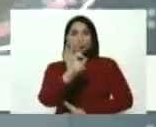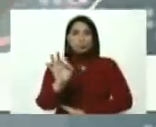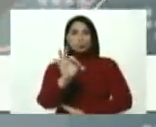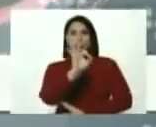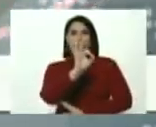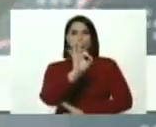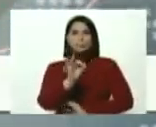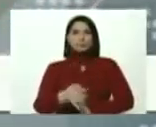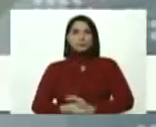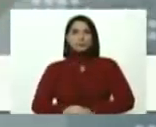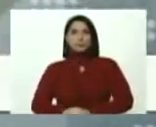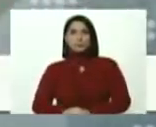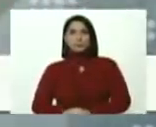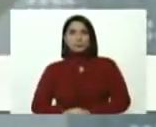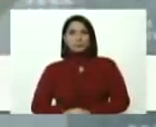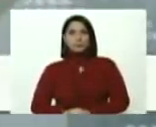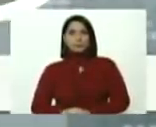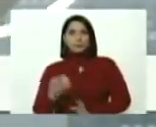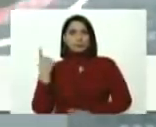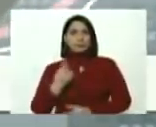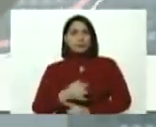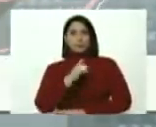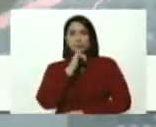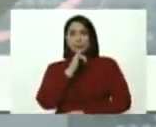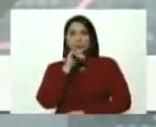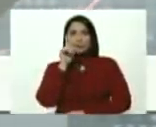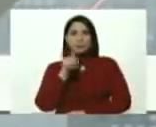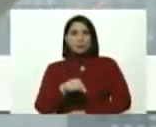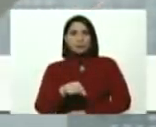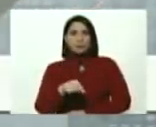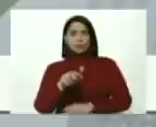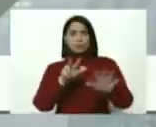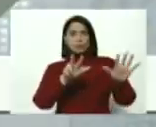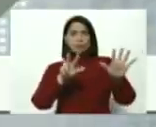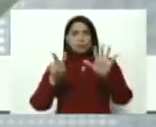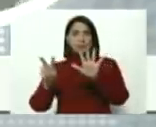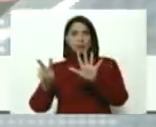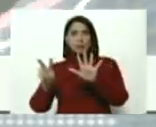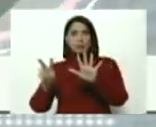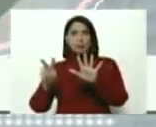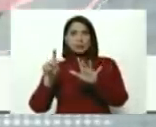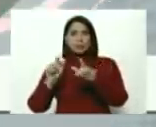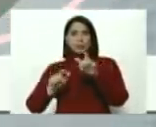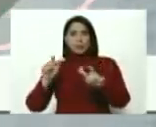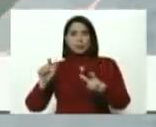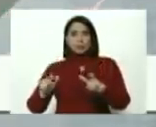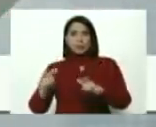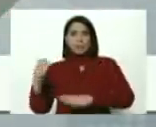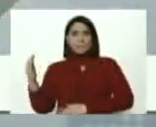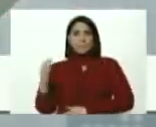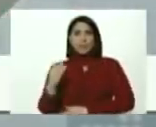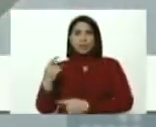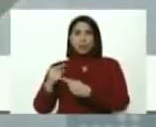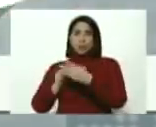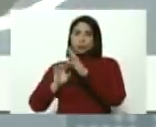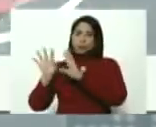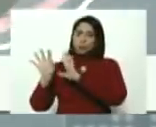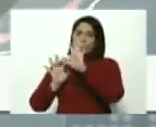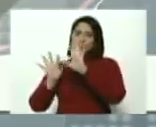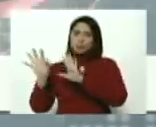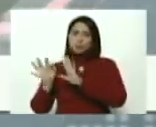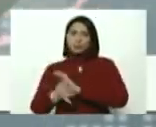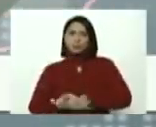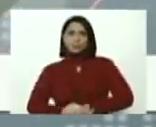58%. Y tenemos que reportar también 87 casos extranjeros, 87 casos